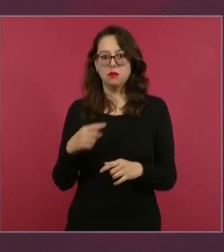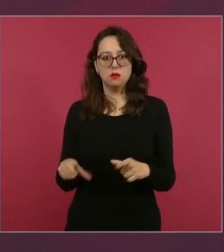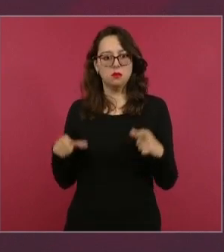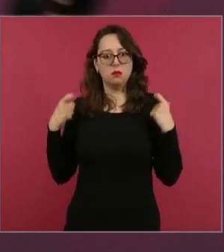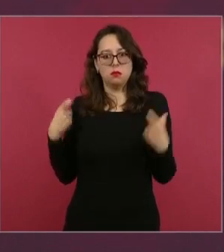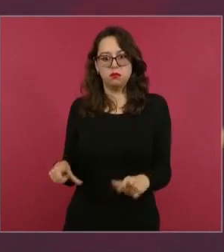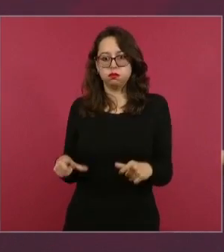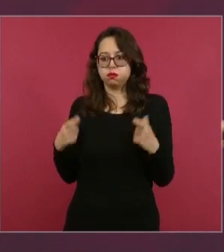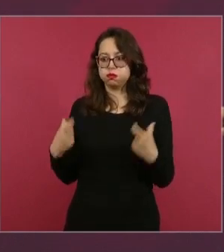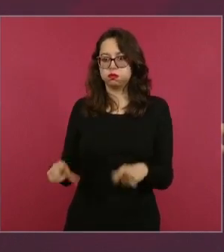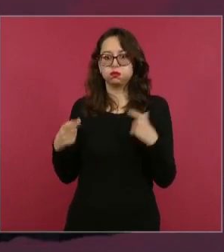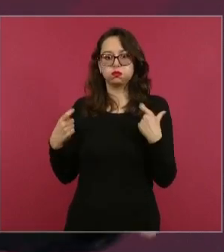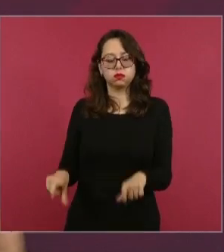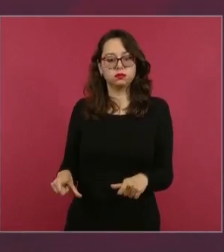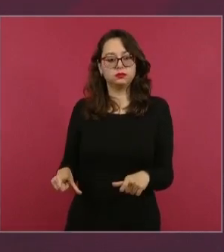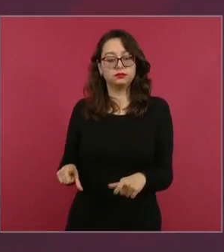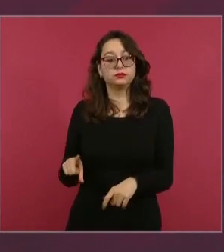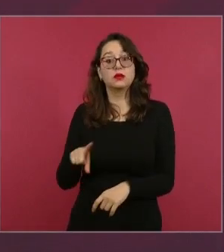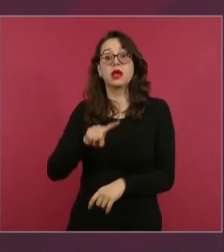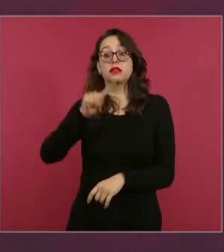se acaban todo